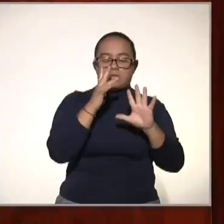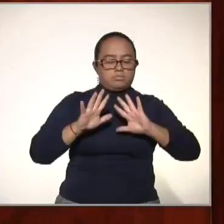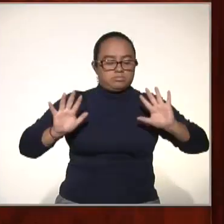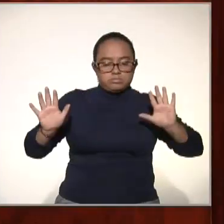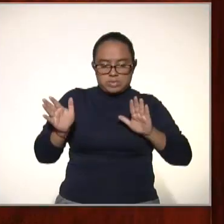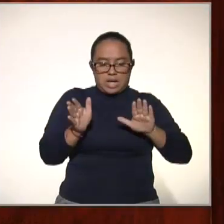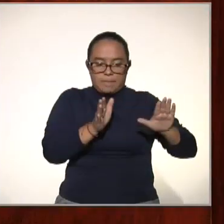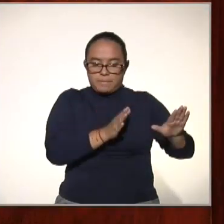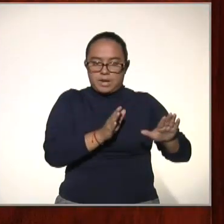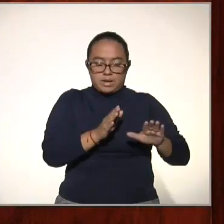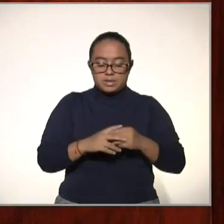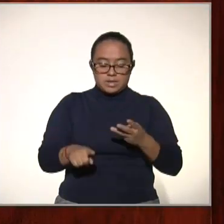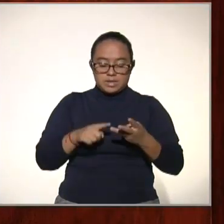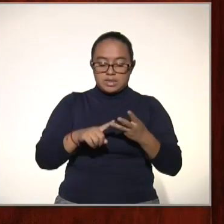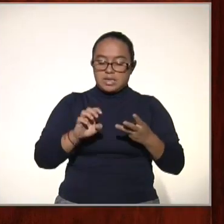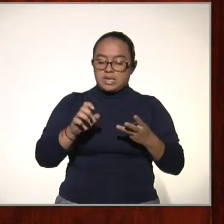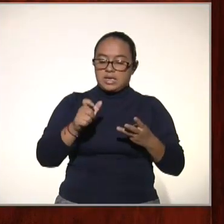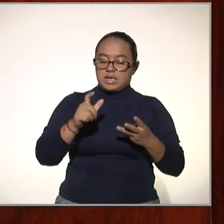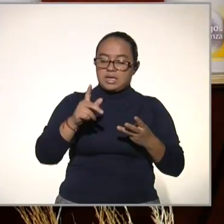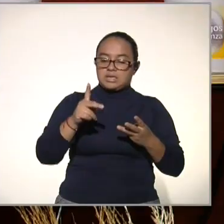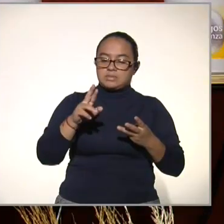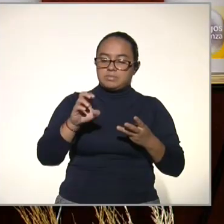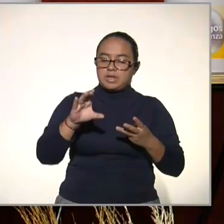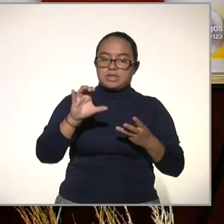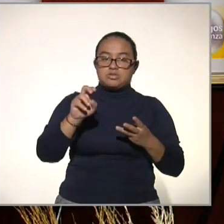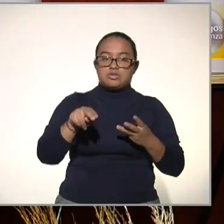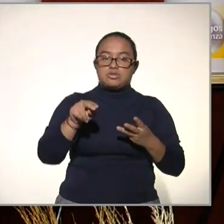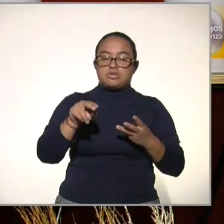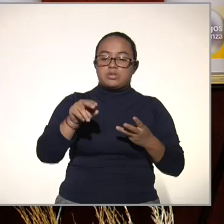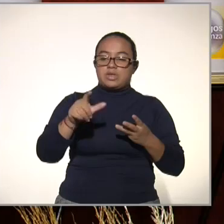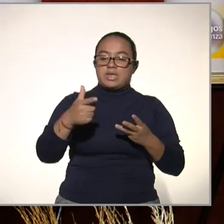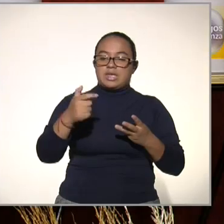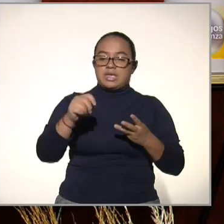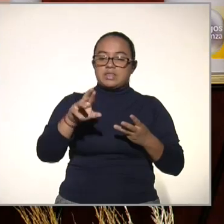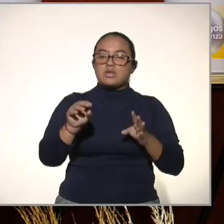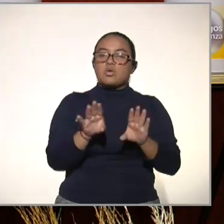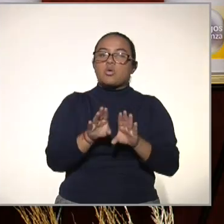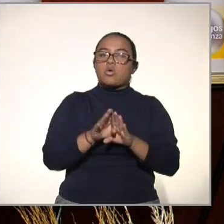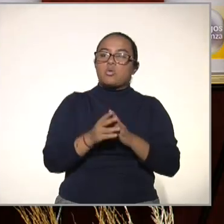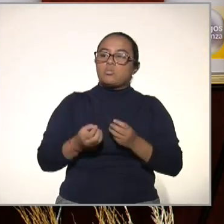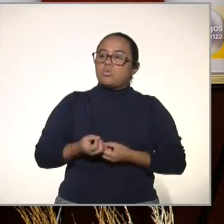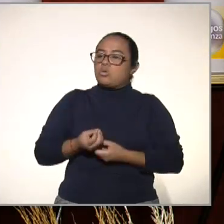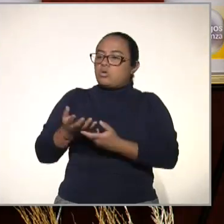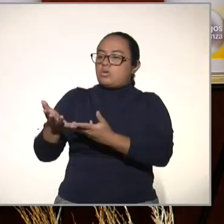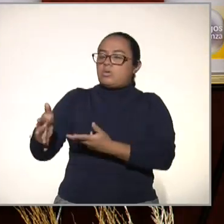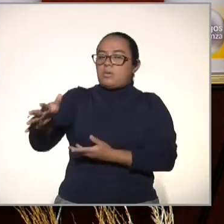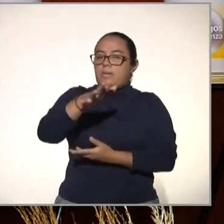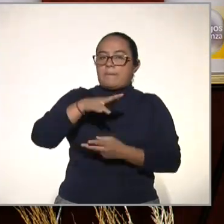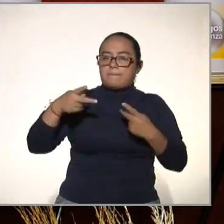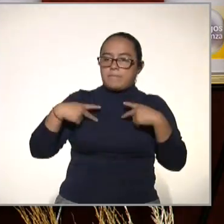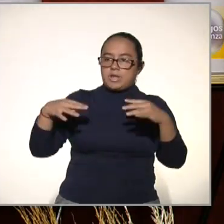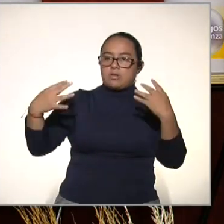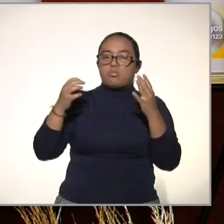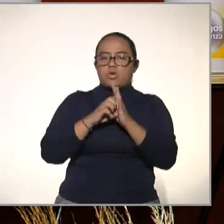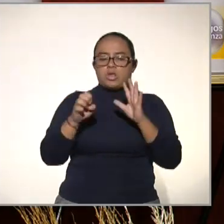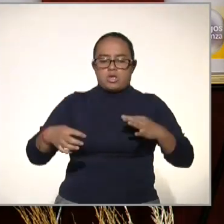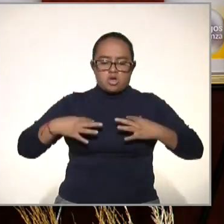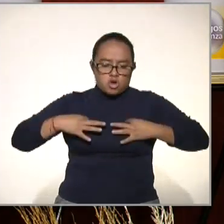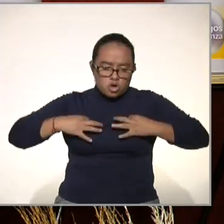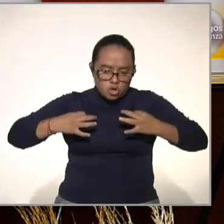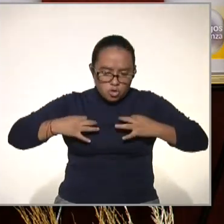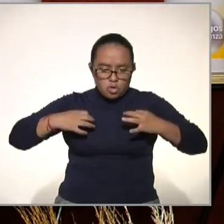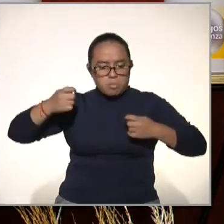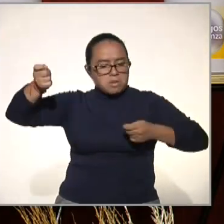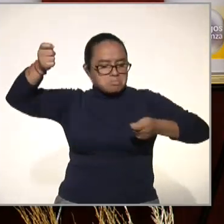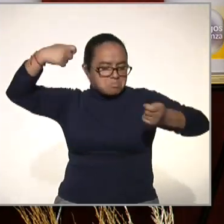Expresión de género, cómo me quiero expresar ante la sociedad, ya sea en ropa, en